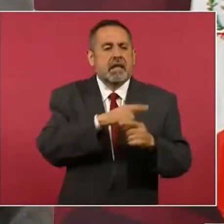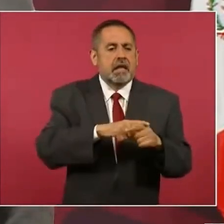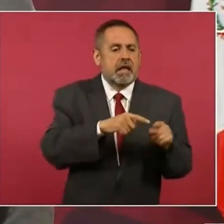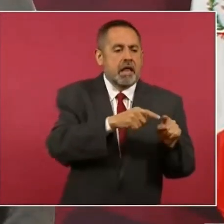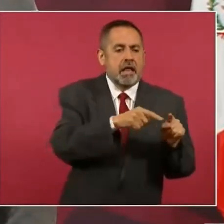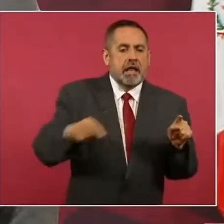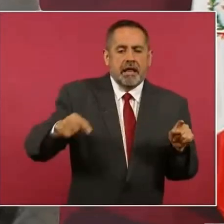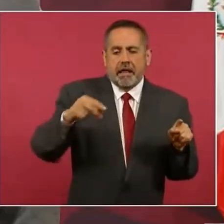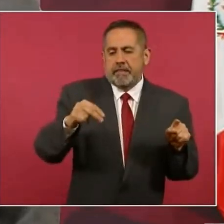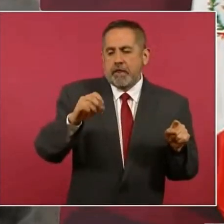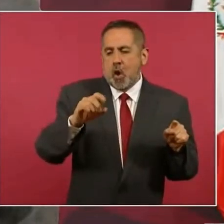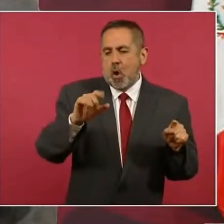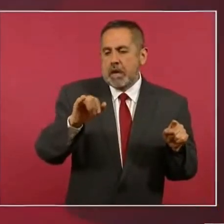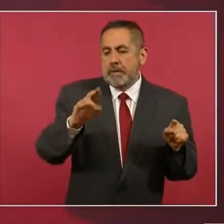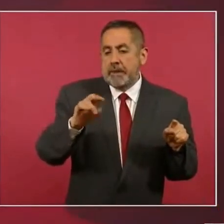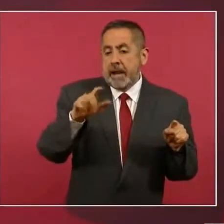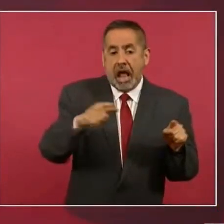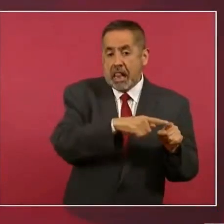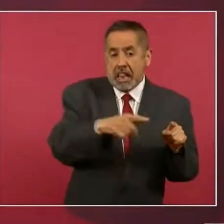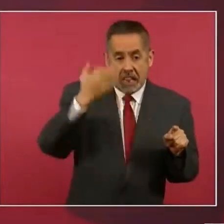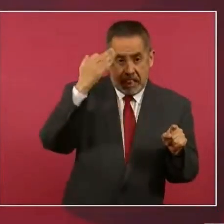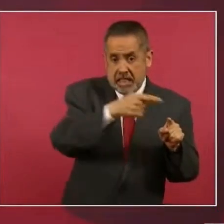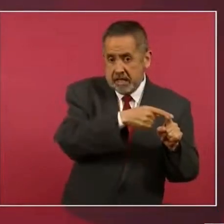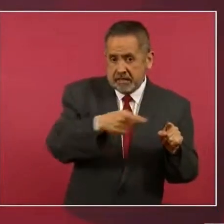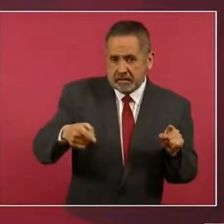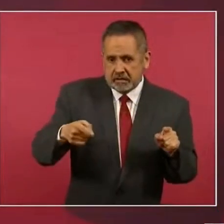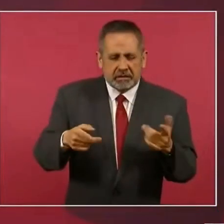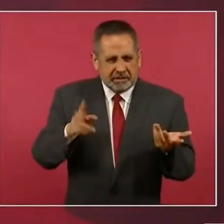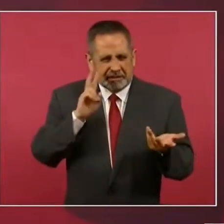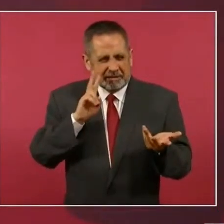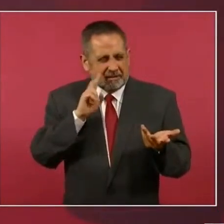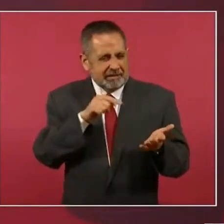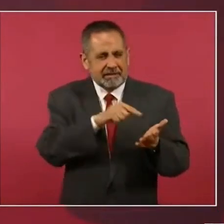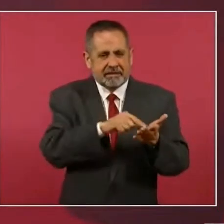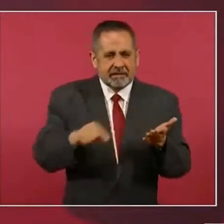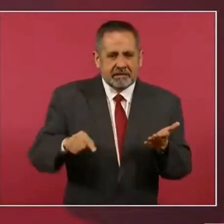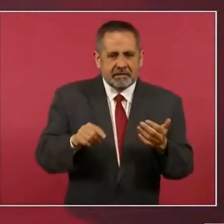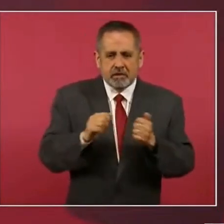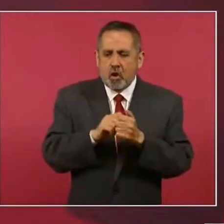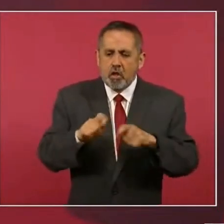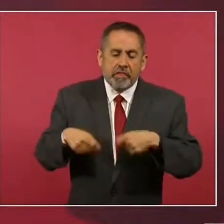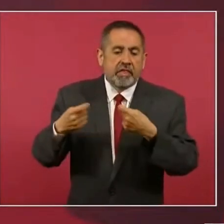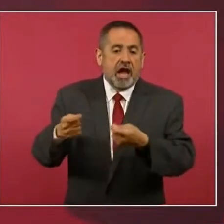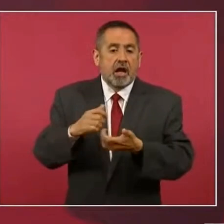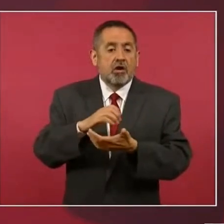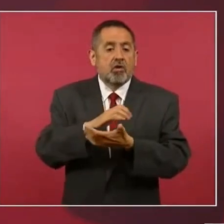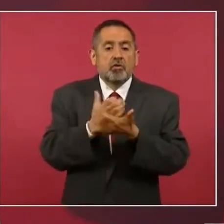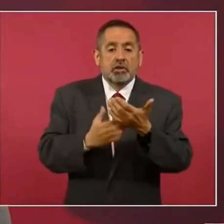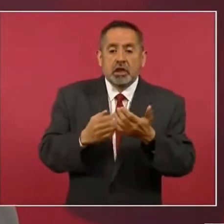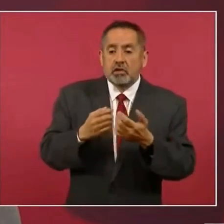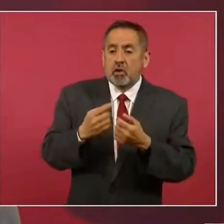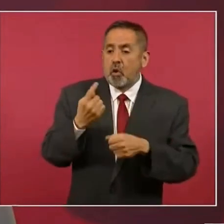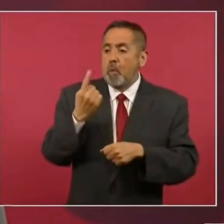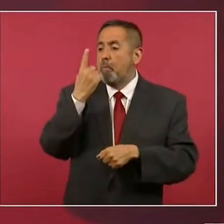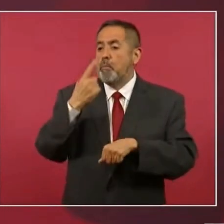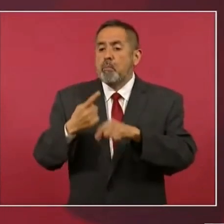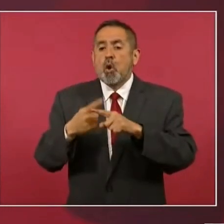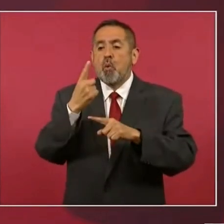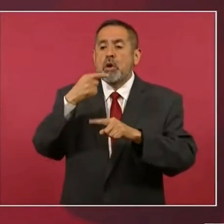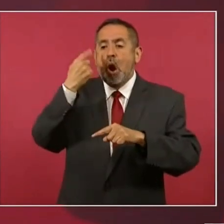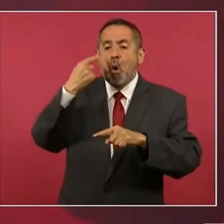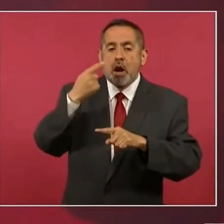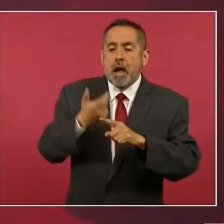neoliberal, de que se podía llevar a cabo contratación de trabajo por hora